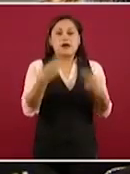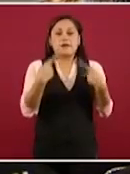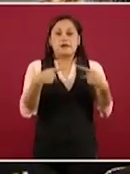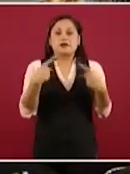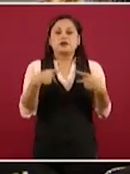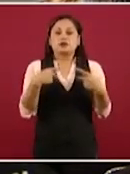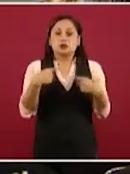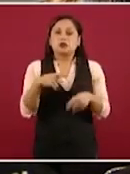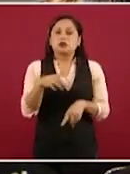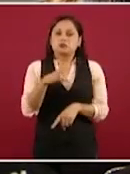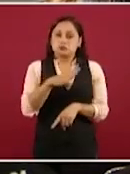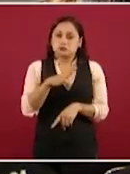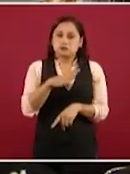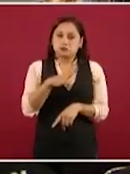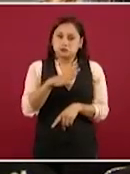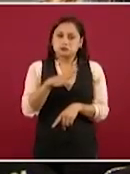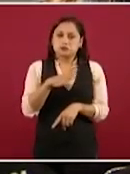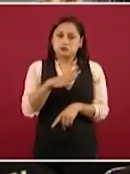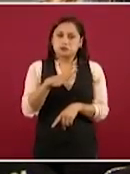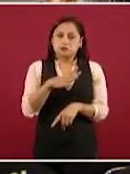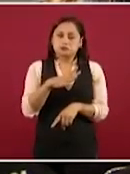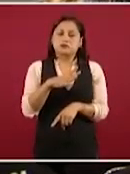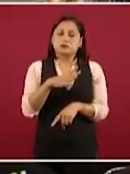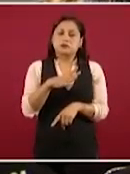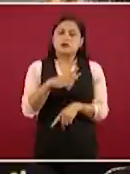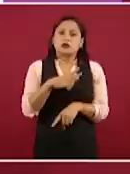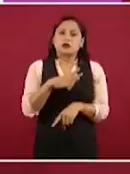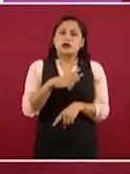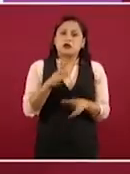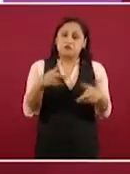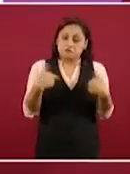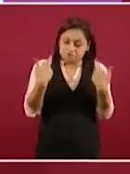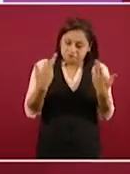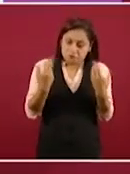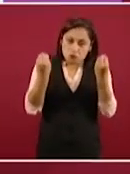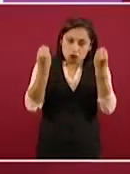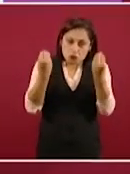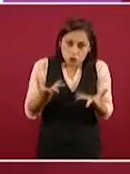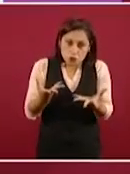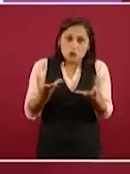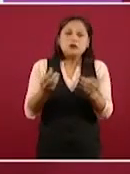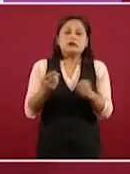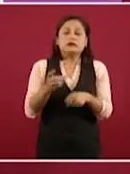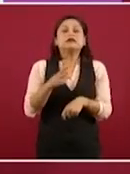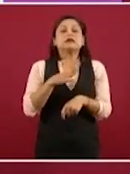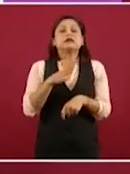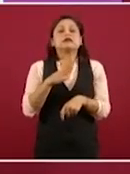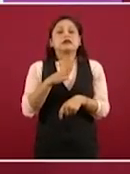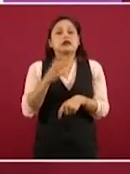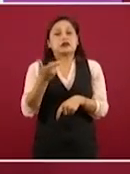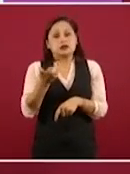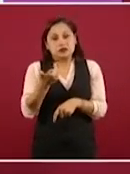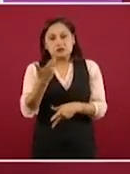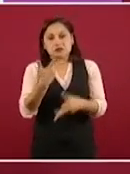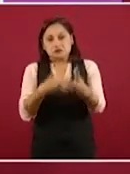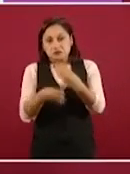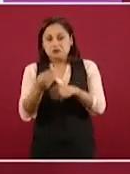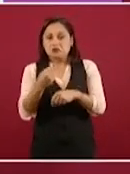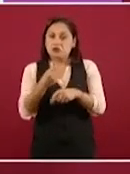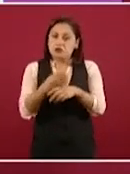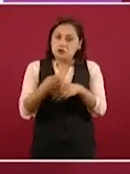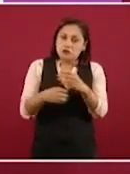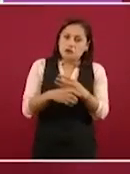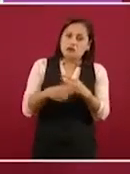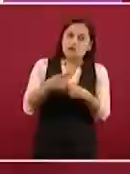es una época propicia para regalar, para el flujo de bienes. Es por eso que nosotros estamos ya planeando